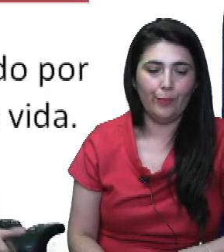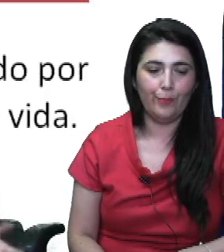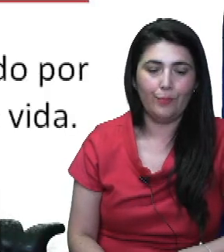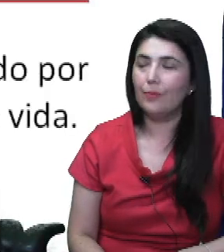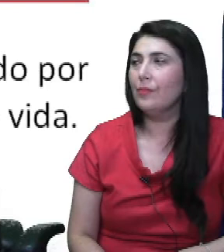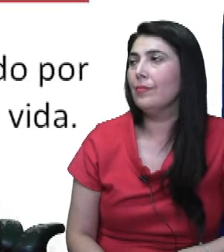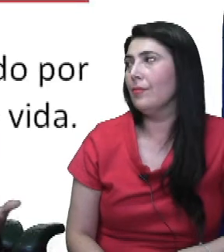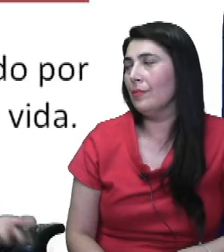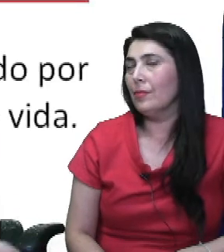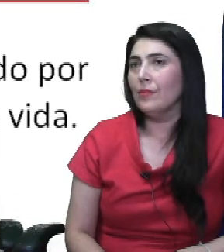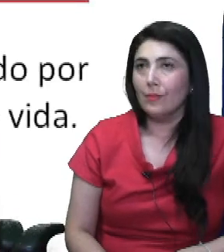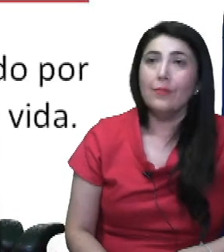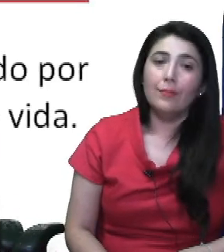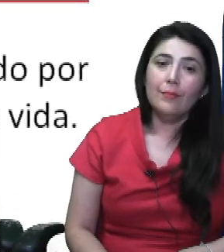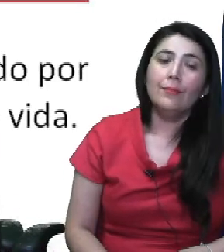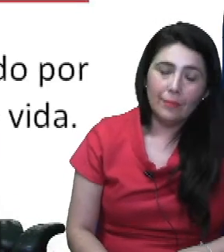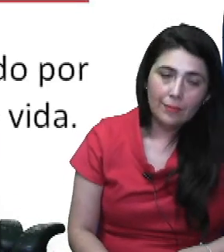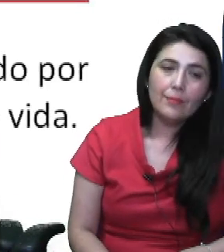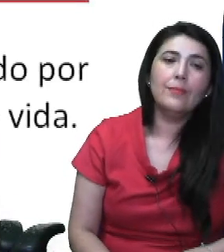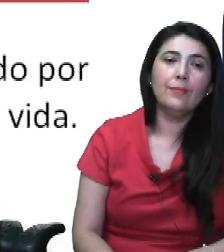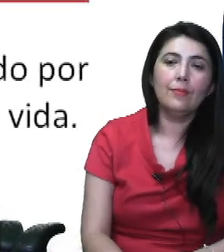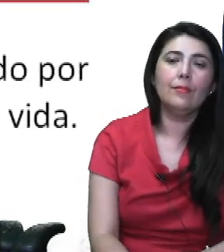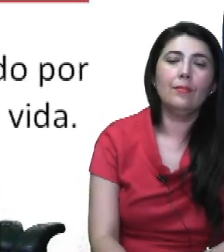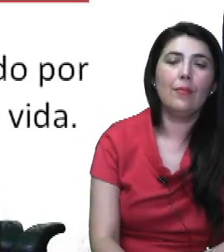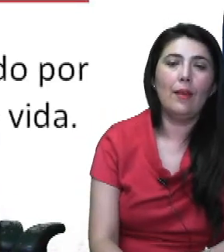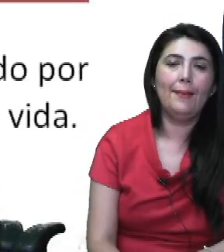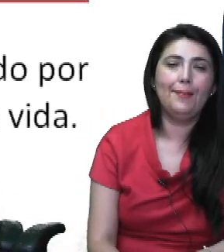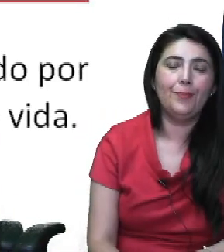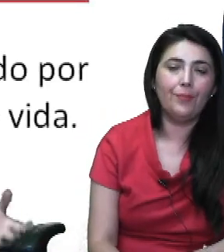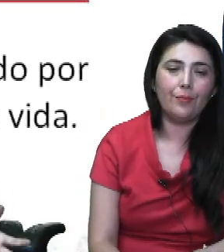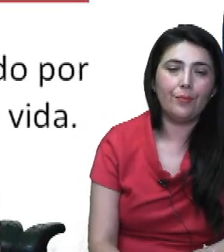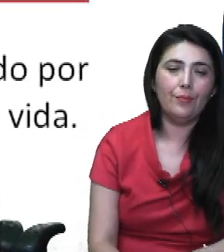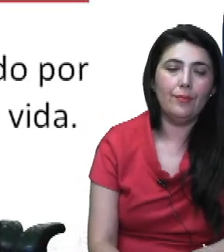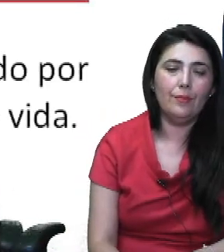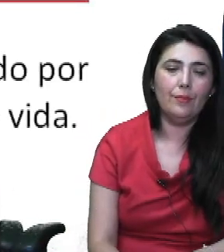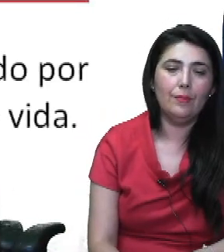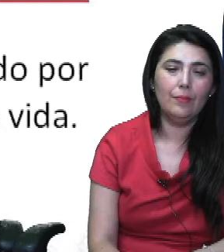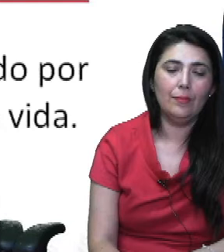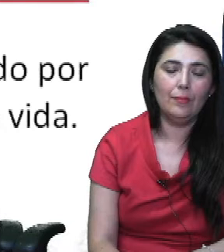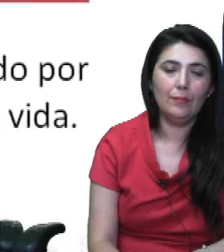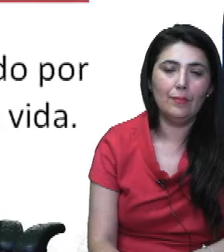por ejemplo, hacer ensayos clínicos en eventos de estas características, ¿cierto? Hay temas éticos